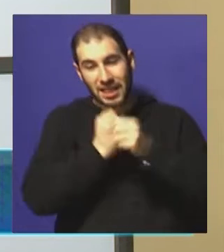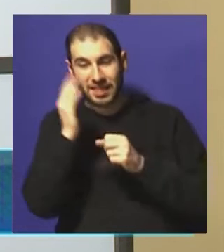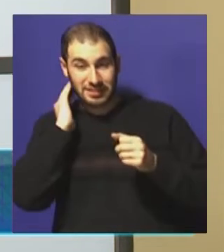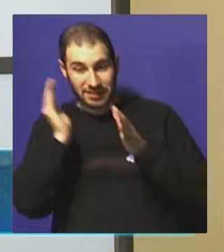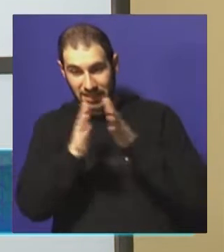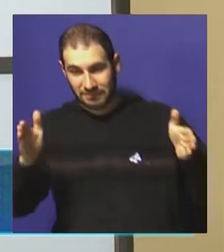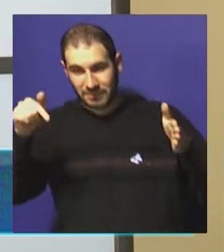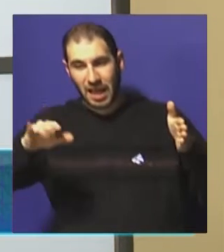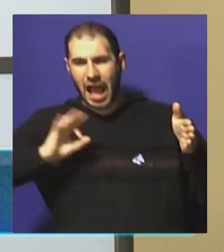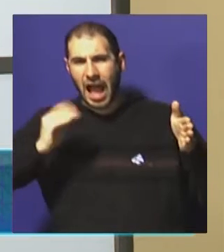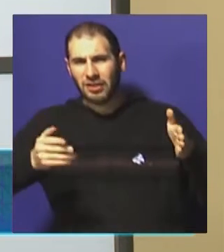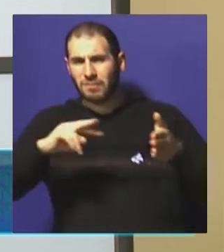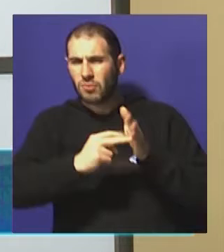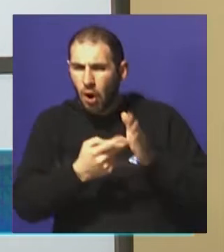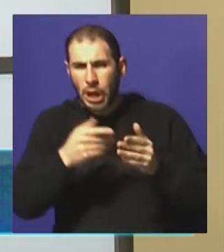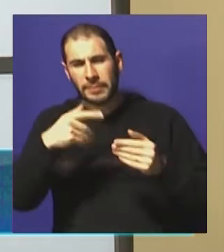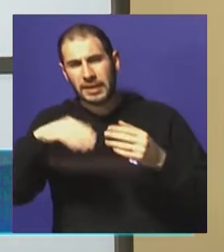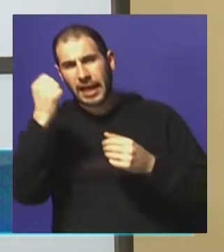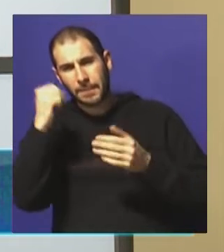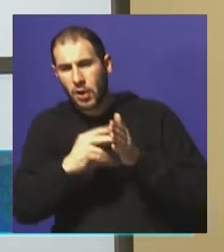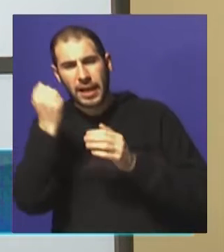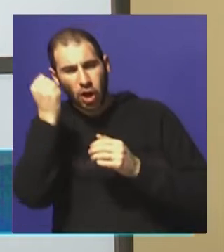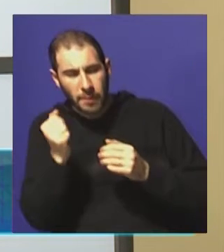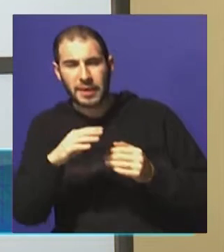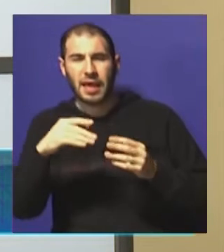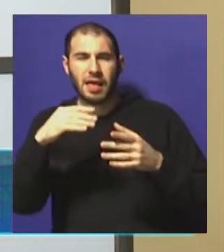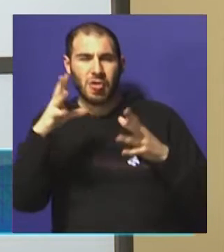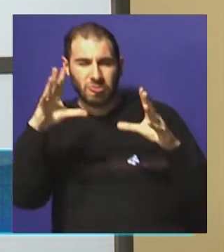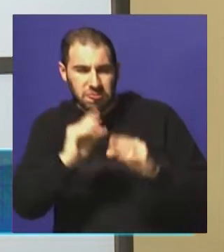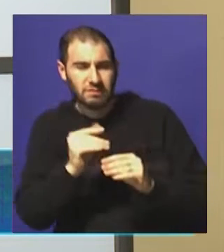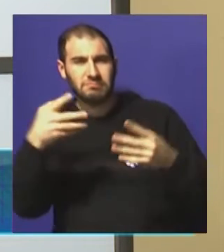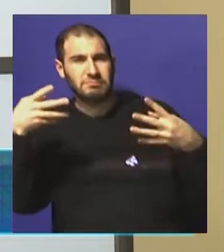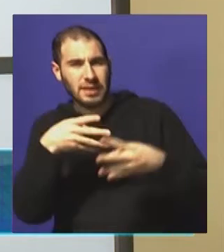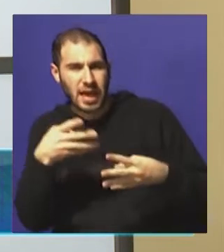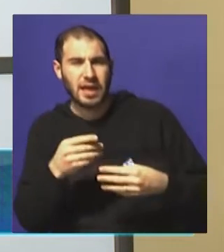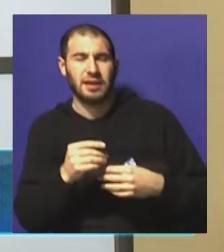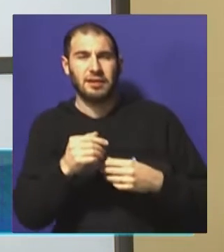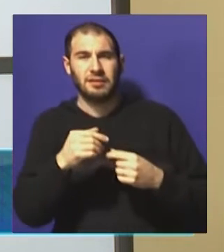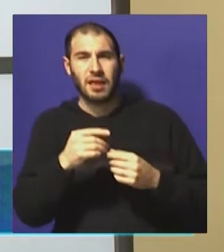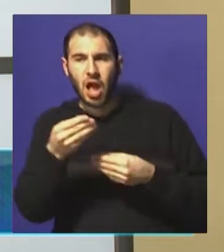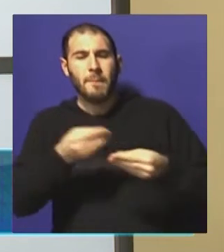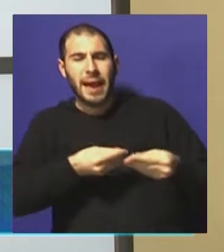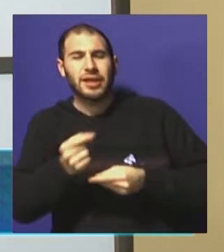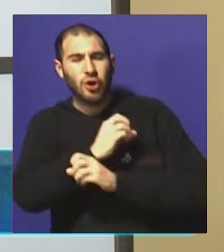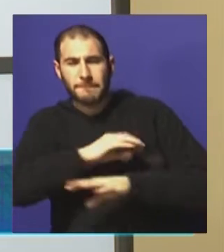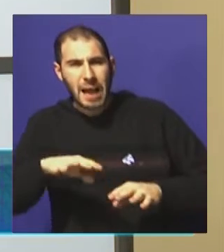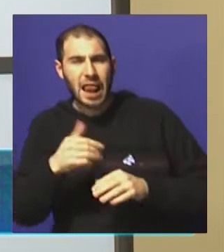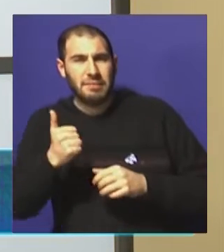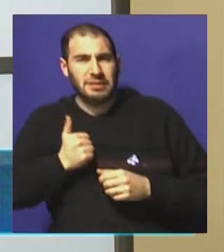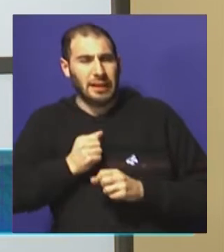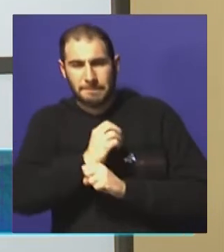camino lleno de tropiezos, dificultades económicas, penurias, guerras, quizás mala conducción